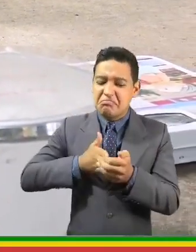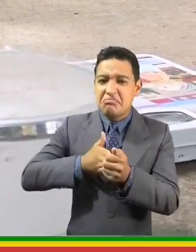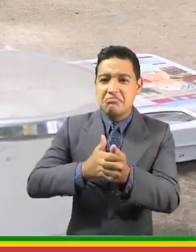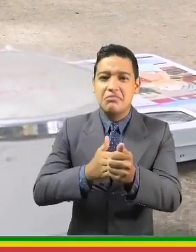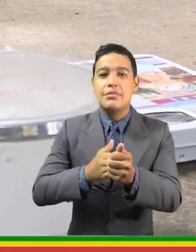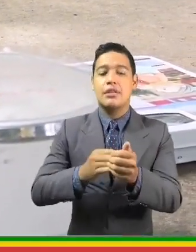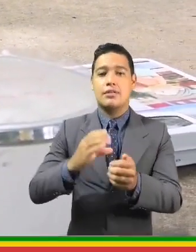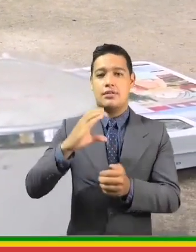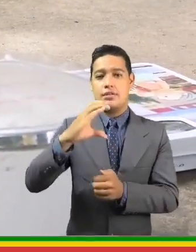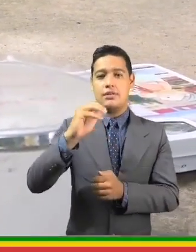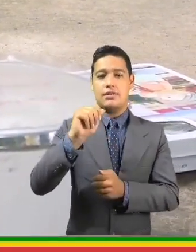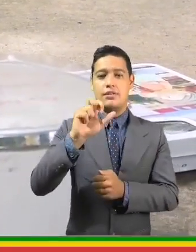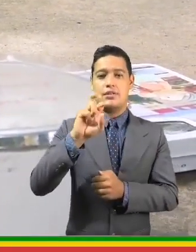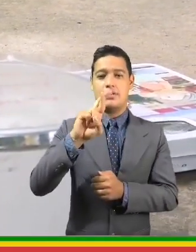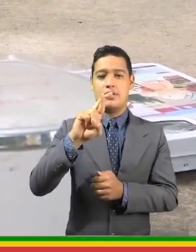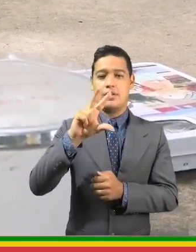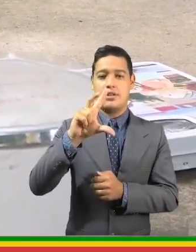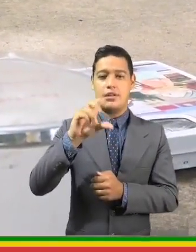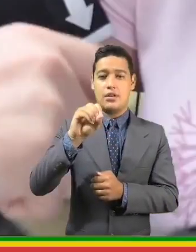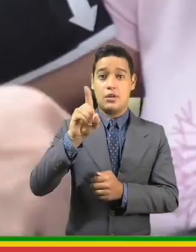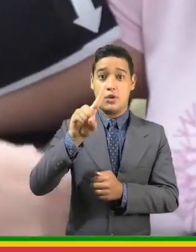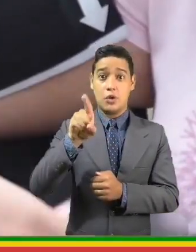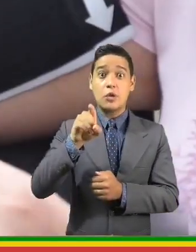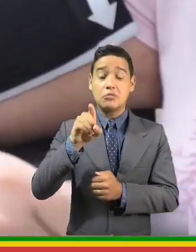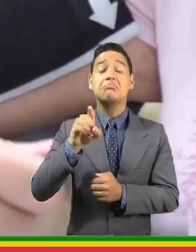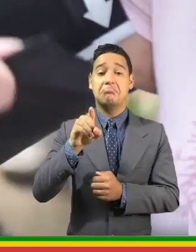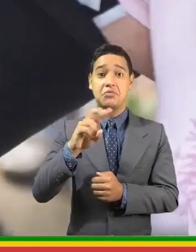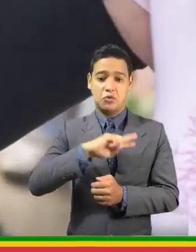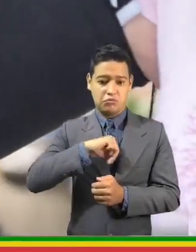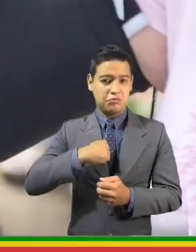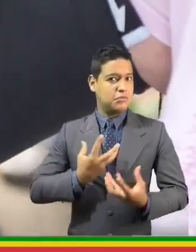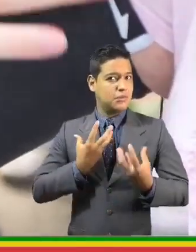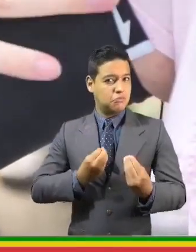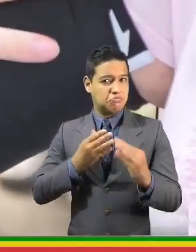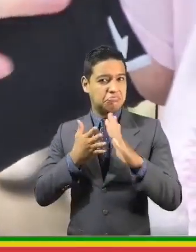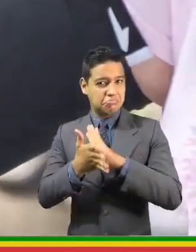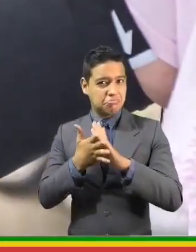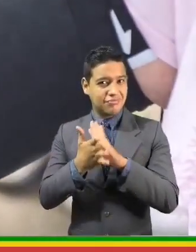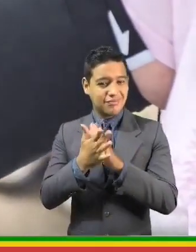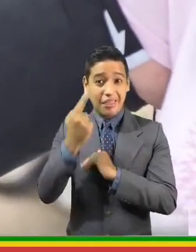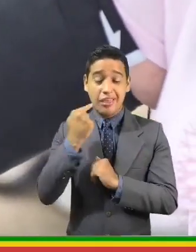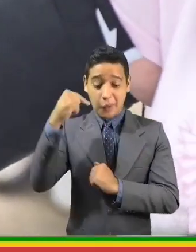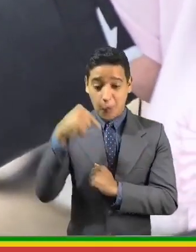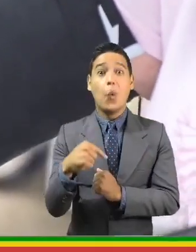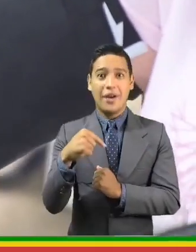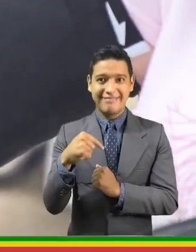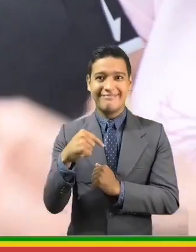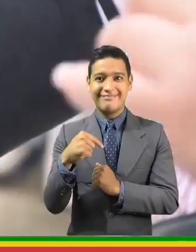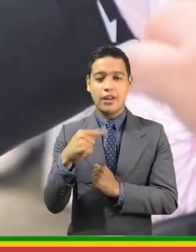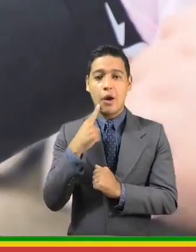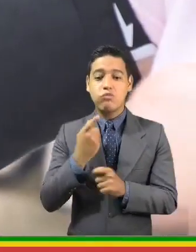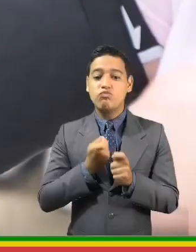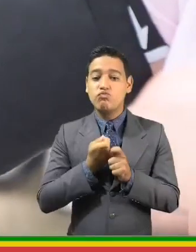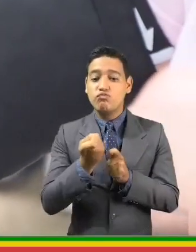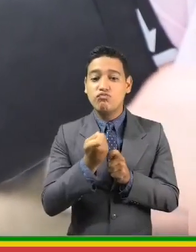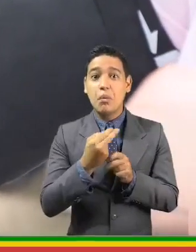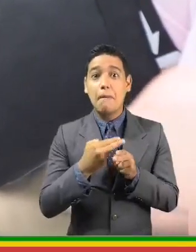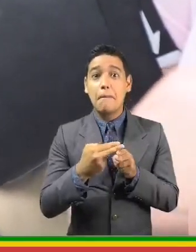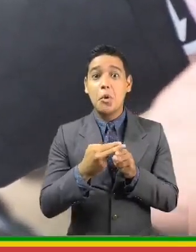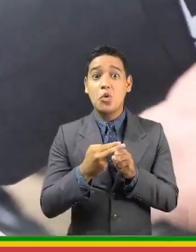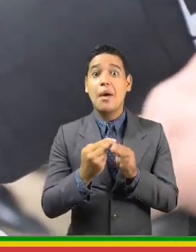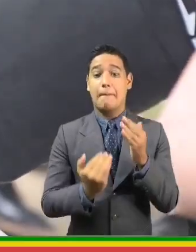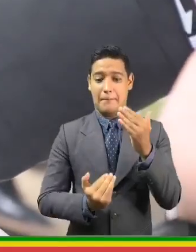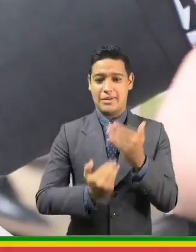por nuestro gerente, el doctor Carlos Sánchez. Queremos comentarles en el día de hoy que en estos días va a